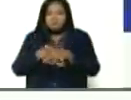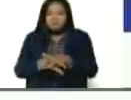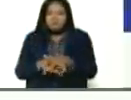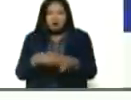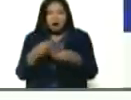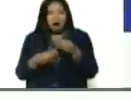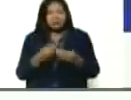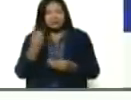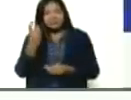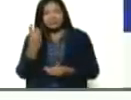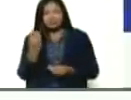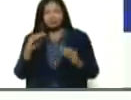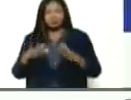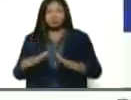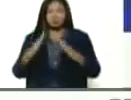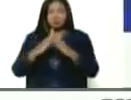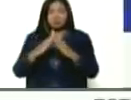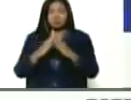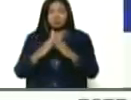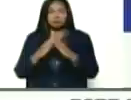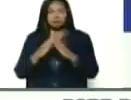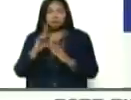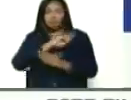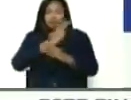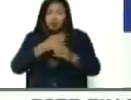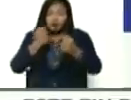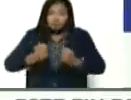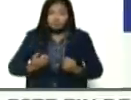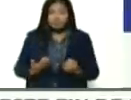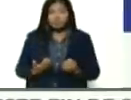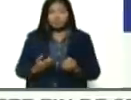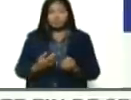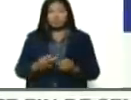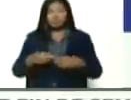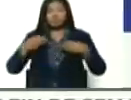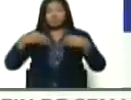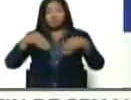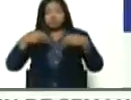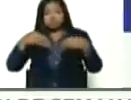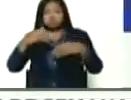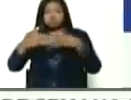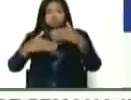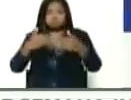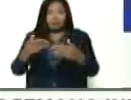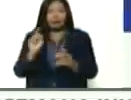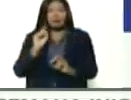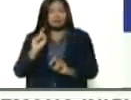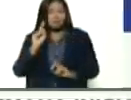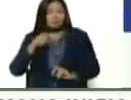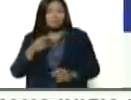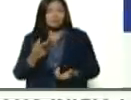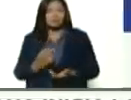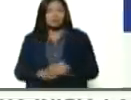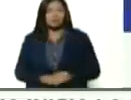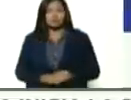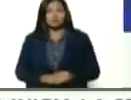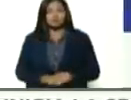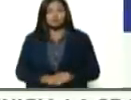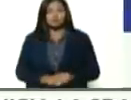hace falta cuarentenas radicales con flexibilización es necesarias bueno